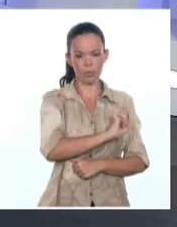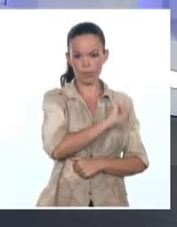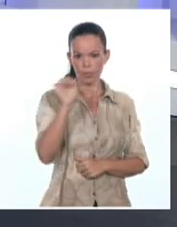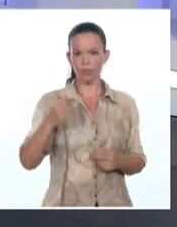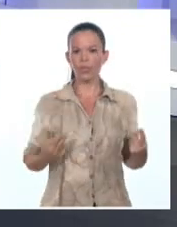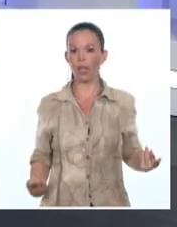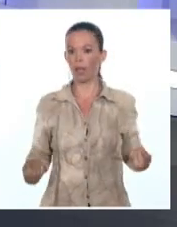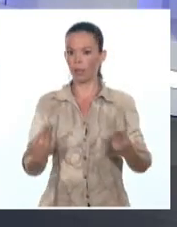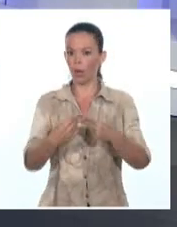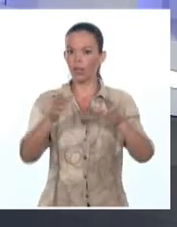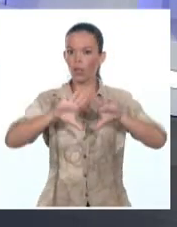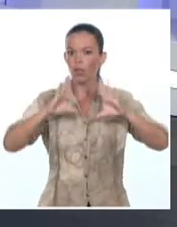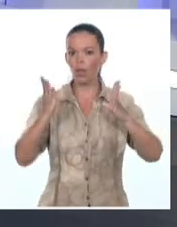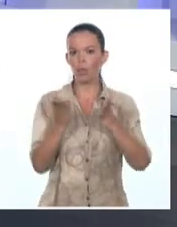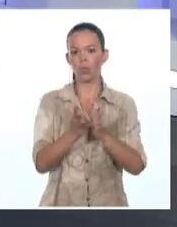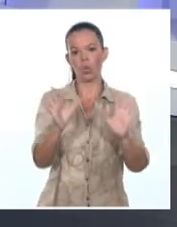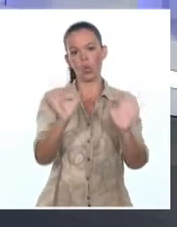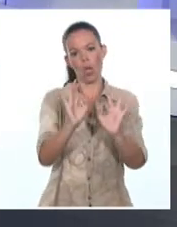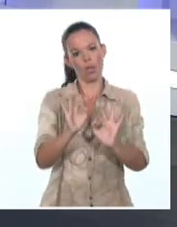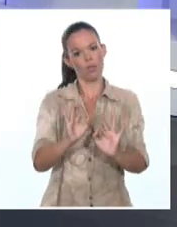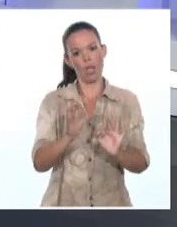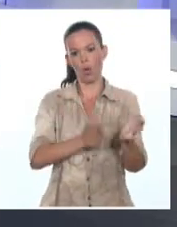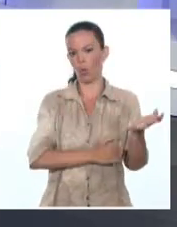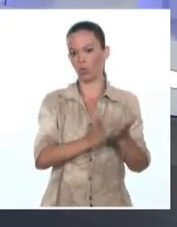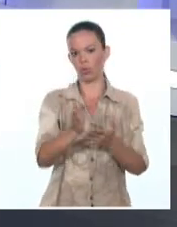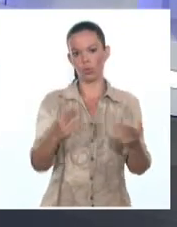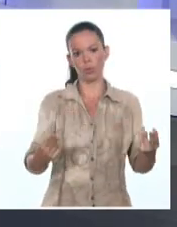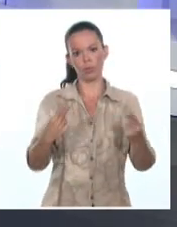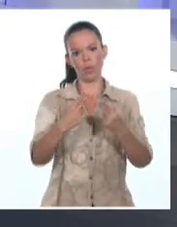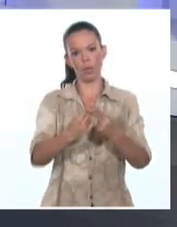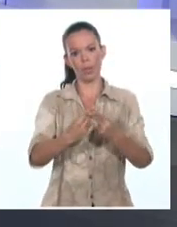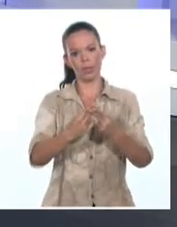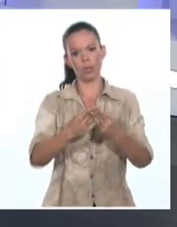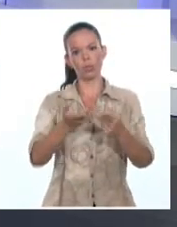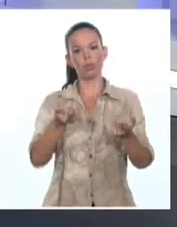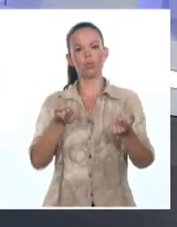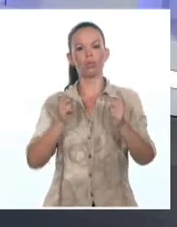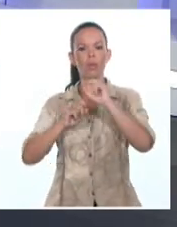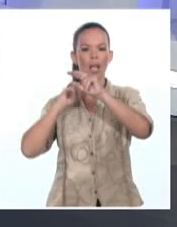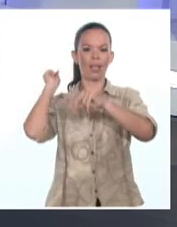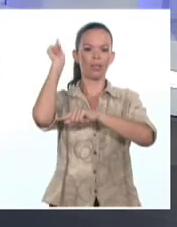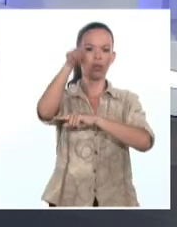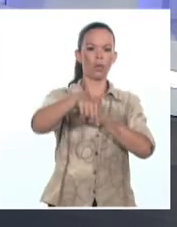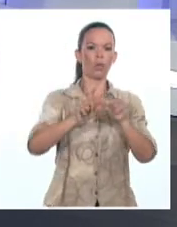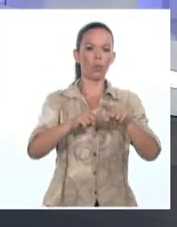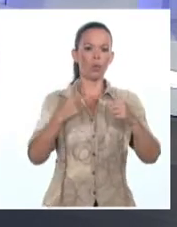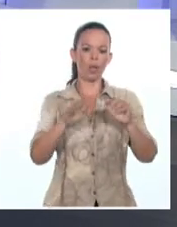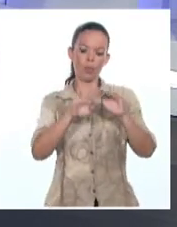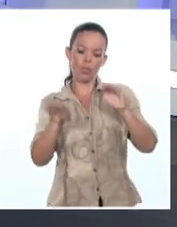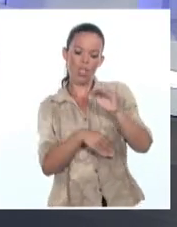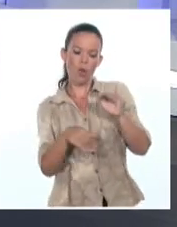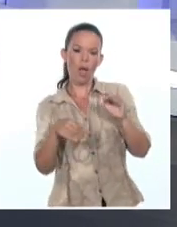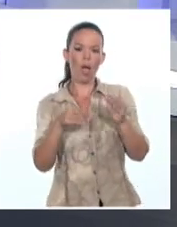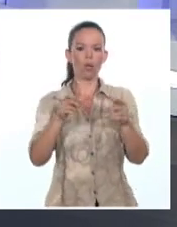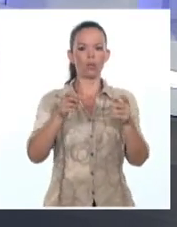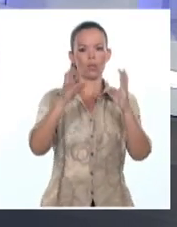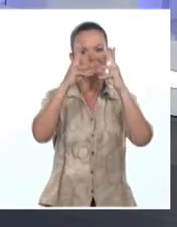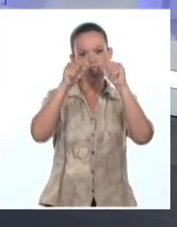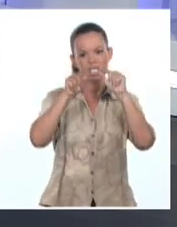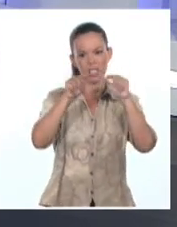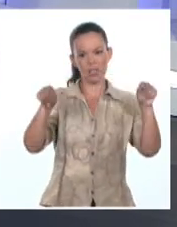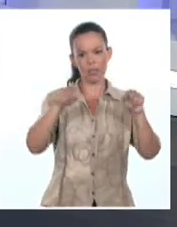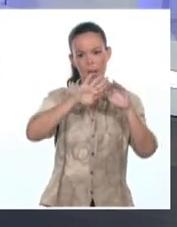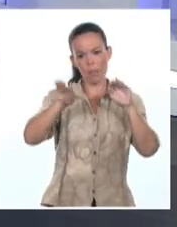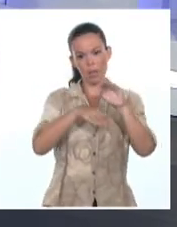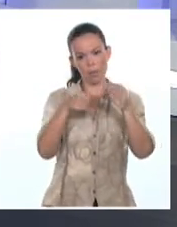mundo no pudo avanzar a la final del lanzamiento del Martillo al quedarse bien por debajo de la marca mínima de exigida al finalizar la jornada de hoy